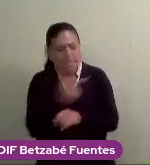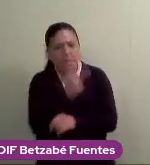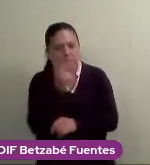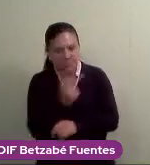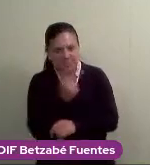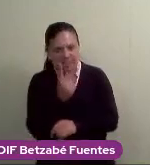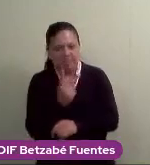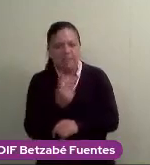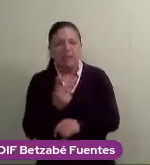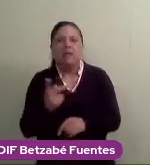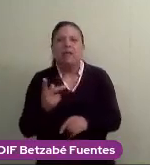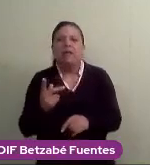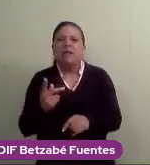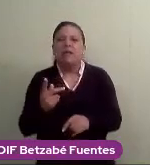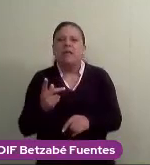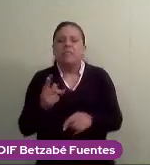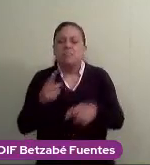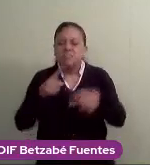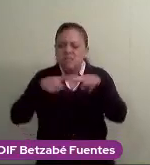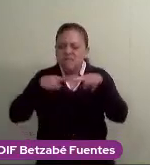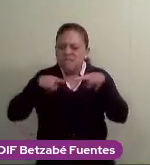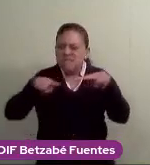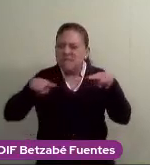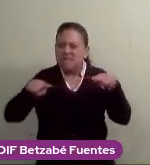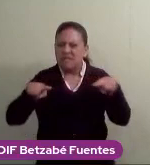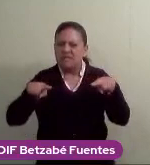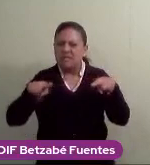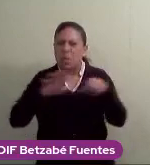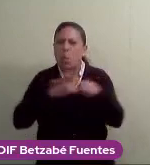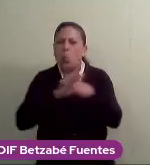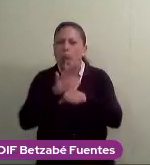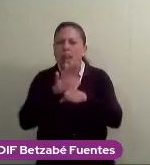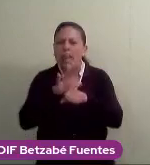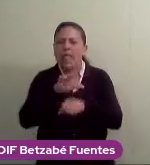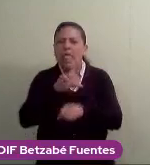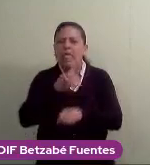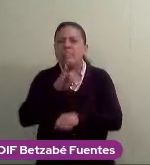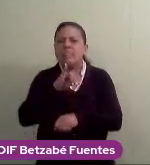diferencia hay entre distimia y alexitimia?